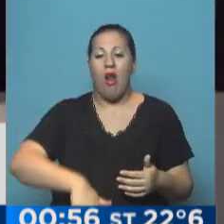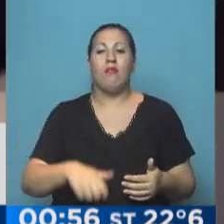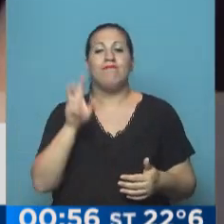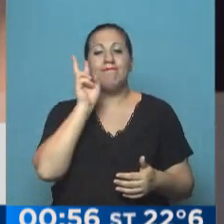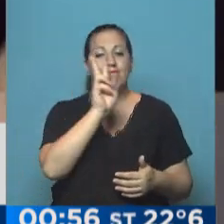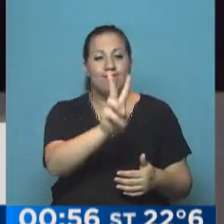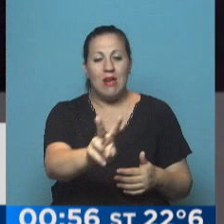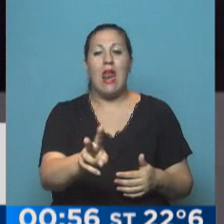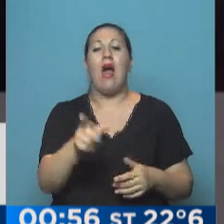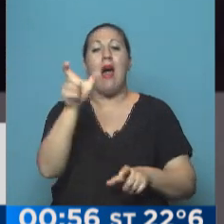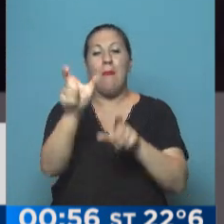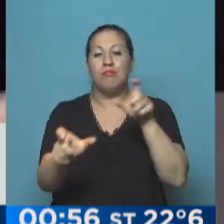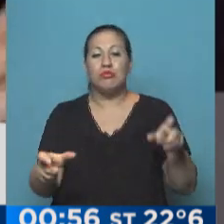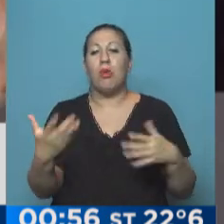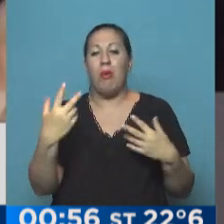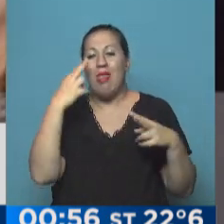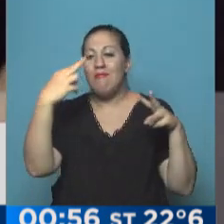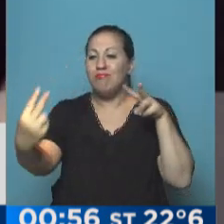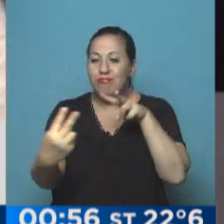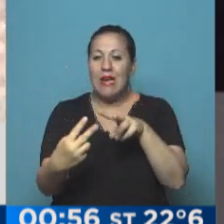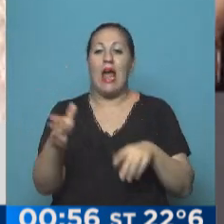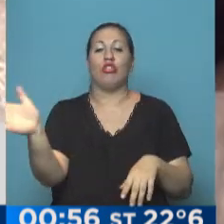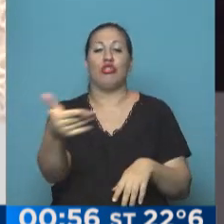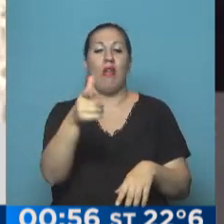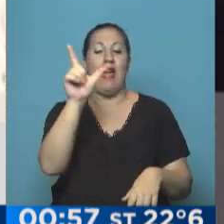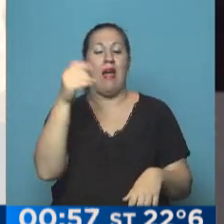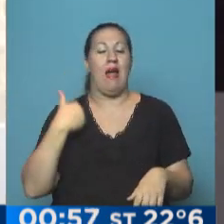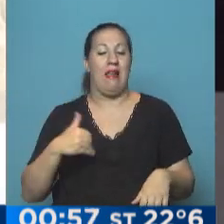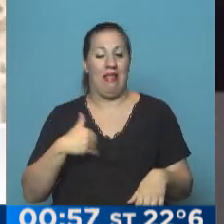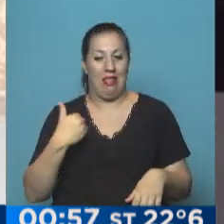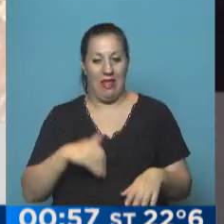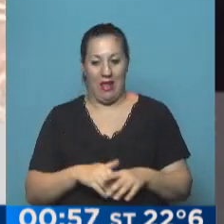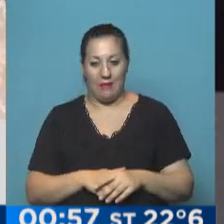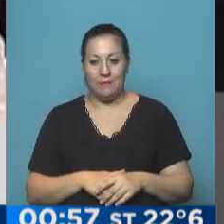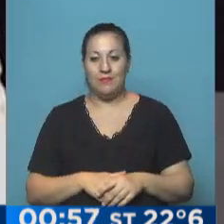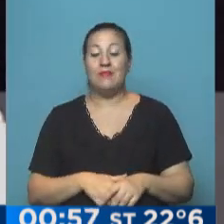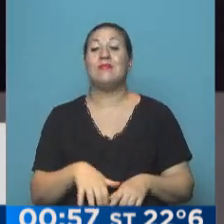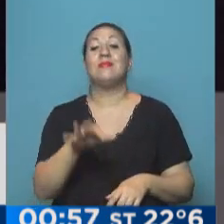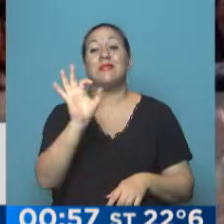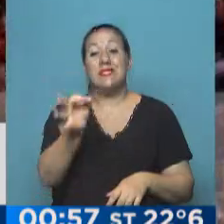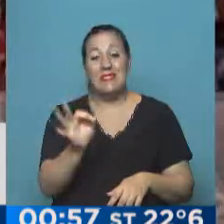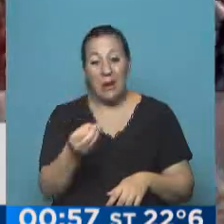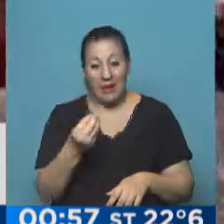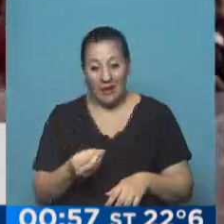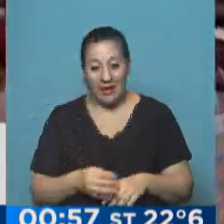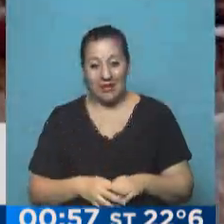a los ojos de todos los argentinos. ¿Saben qué?